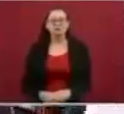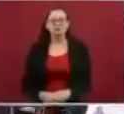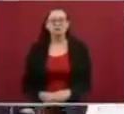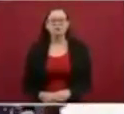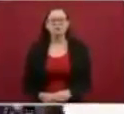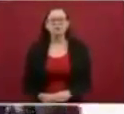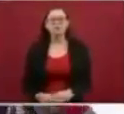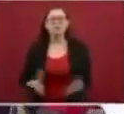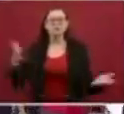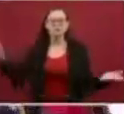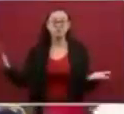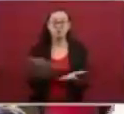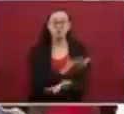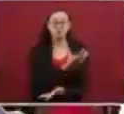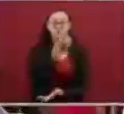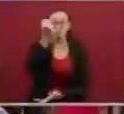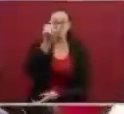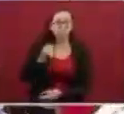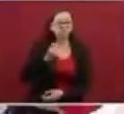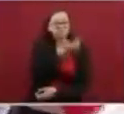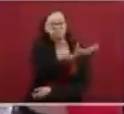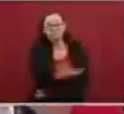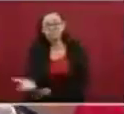para los niños mexicanos,